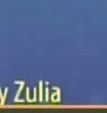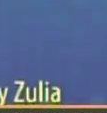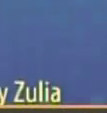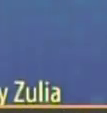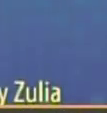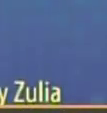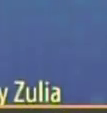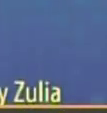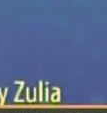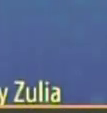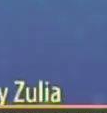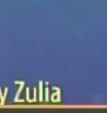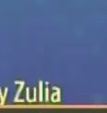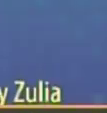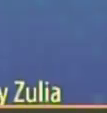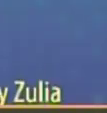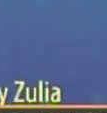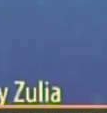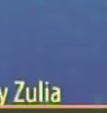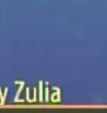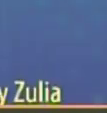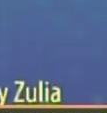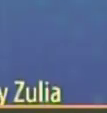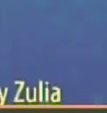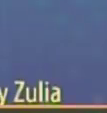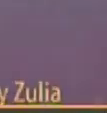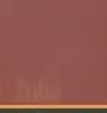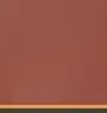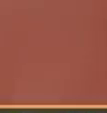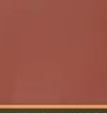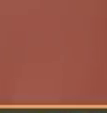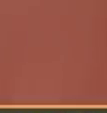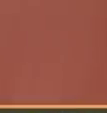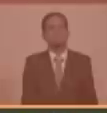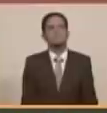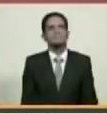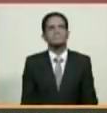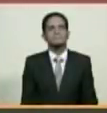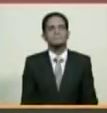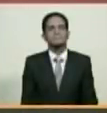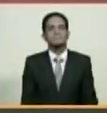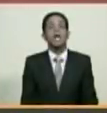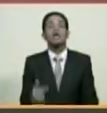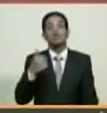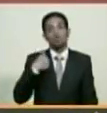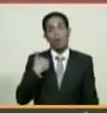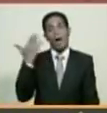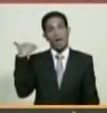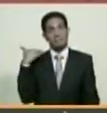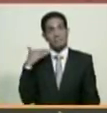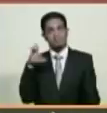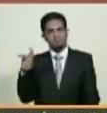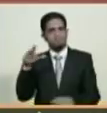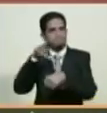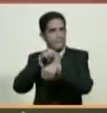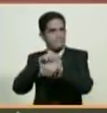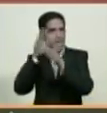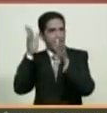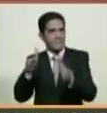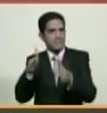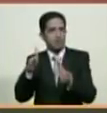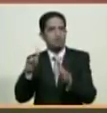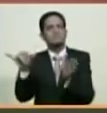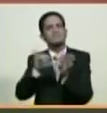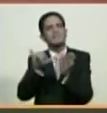salud fronterizos con esos estados. Yo fui médico rural en Maroa, estado Amazonas, en el Alto